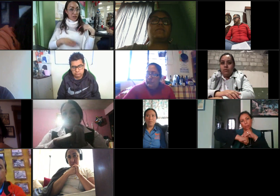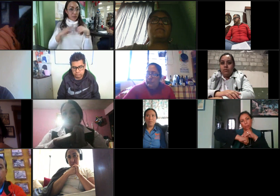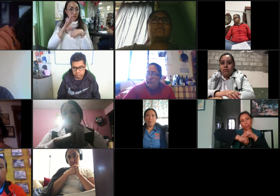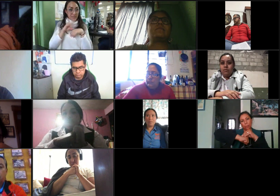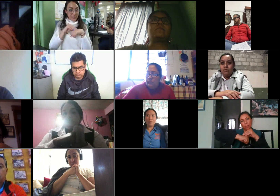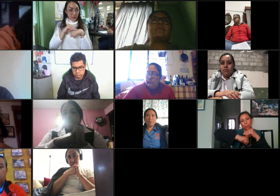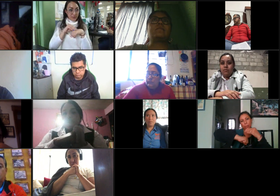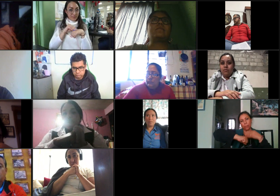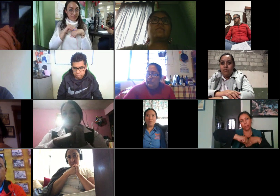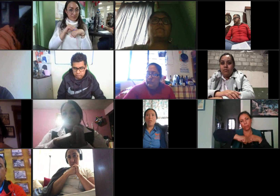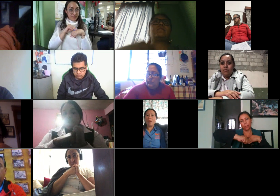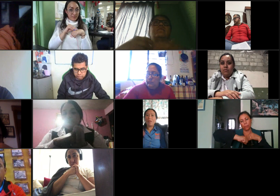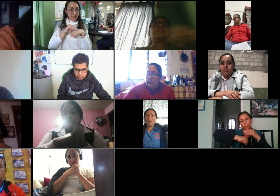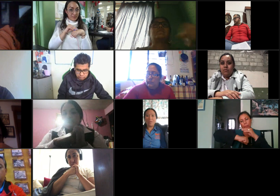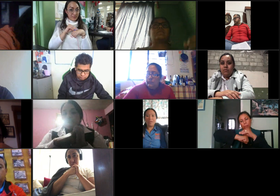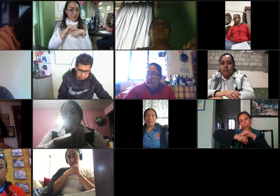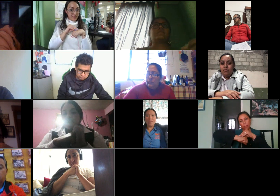baño, permiso.